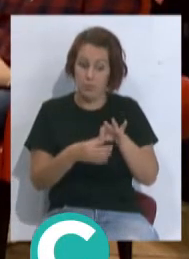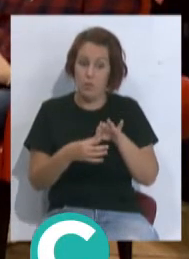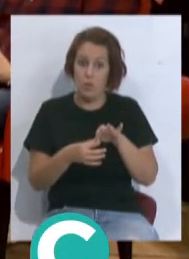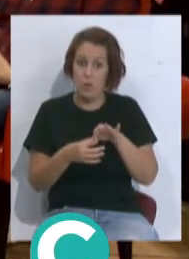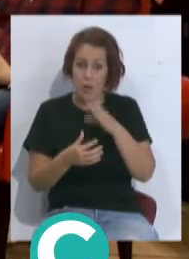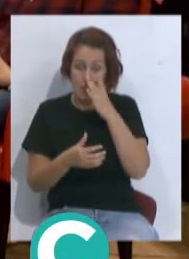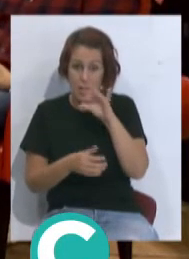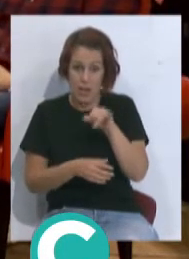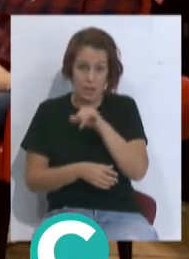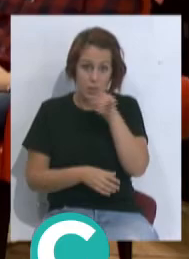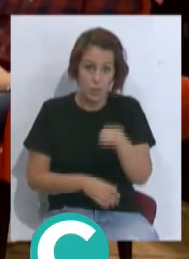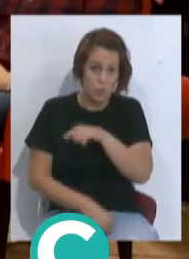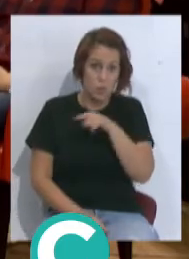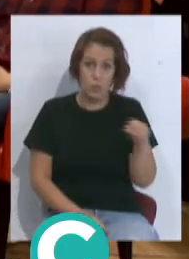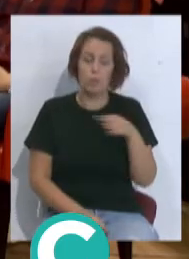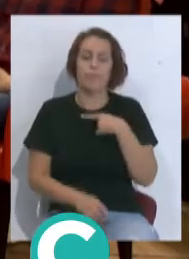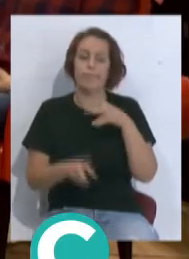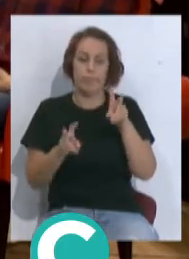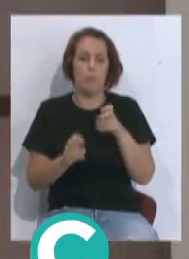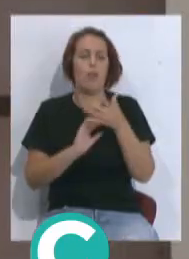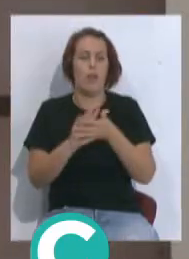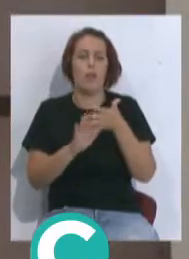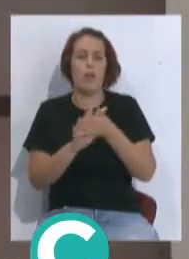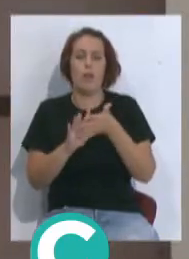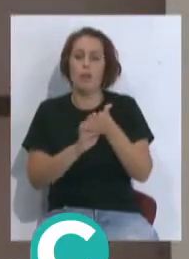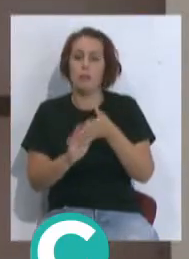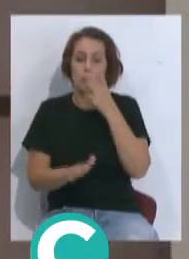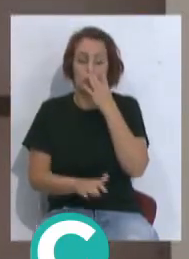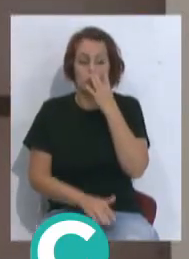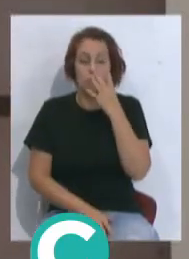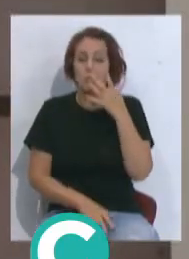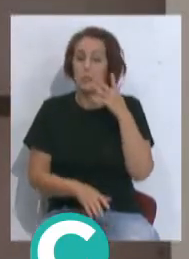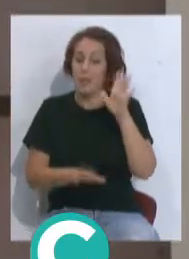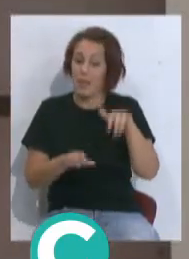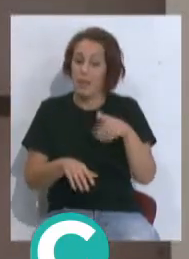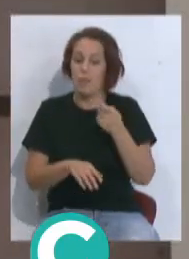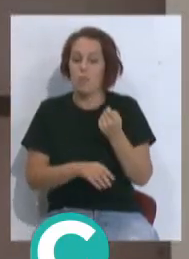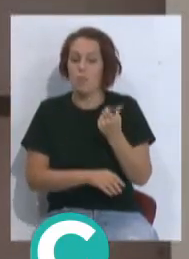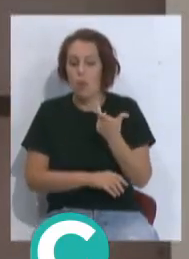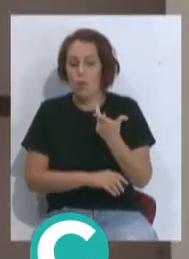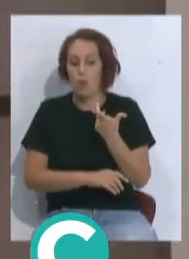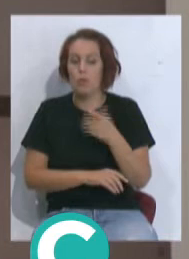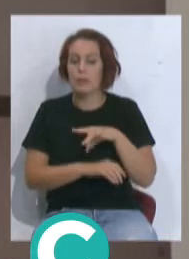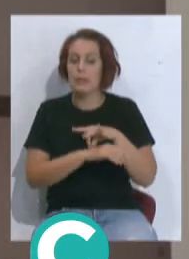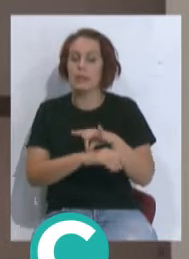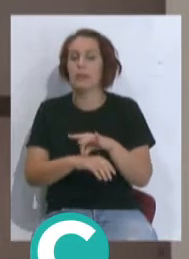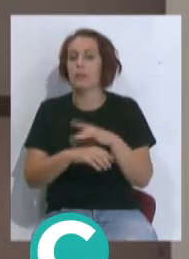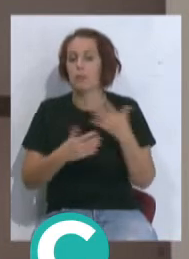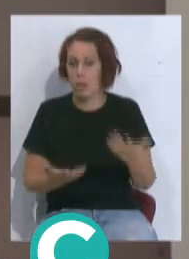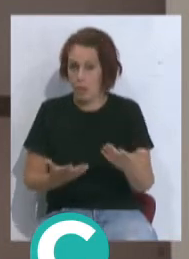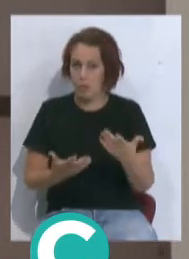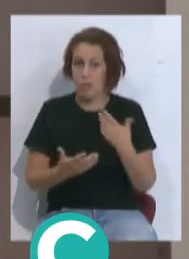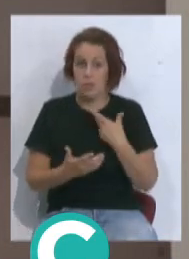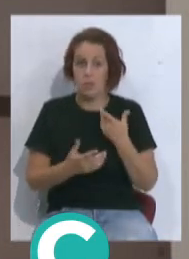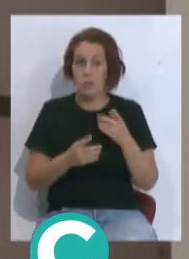relación con el carnaval, todo el mundo está hablando de este tema. En Cádiz se ha puesto un poco el faro, ¿no?, o un poco la guía de no le ha